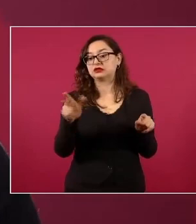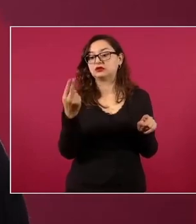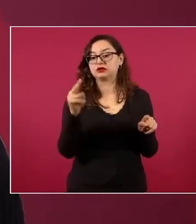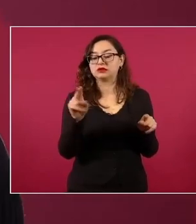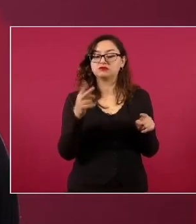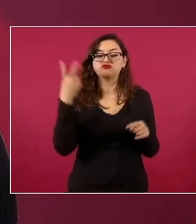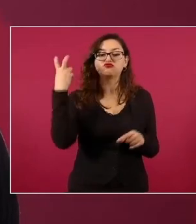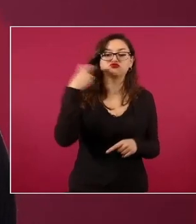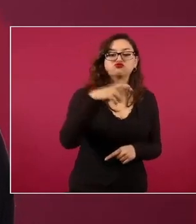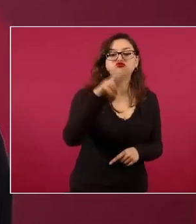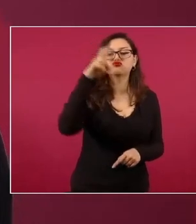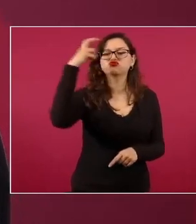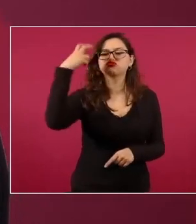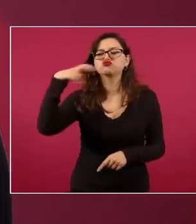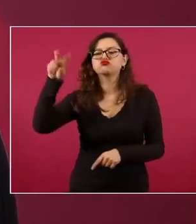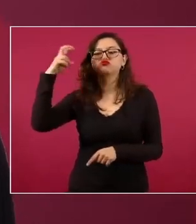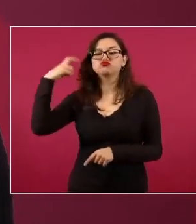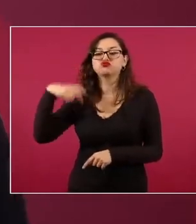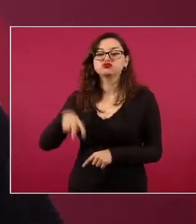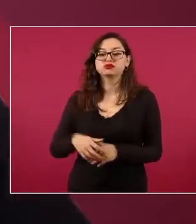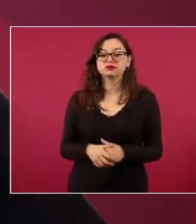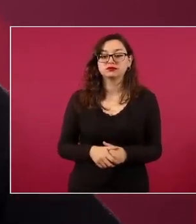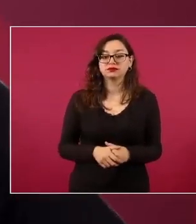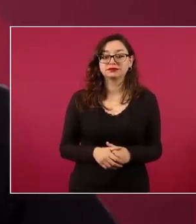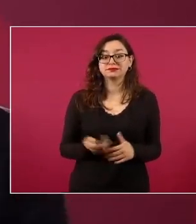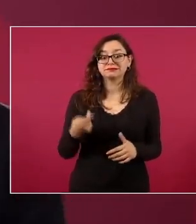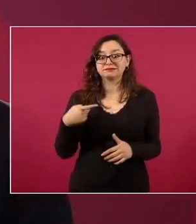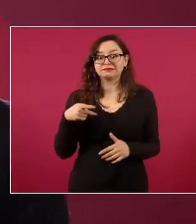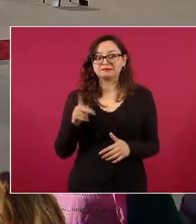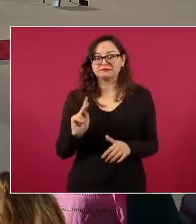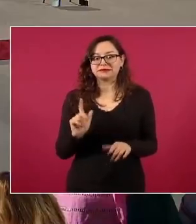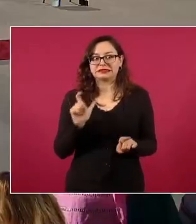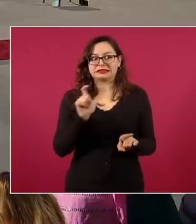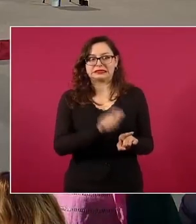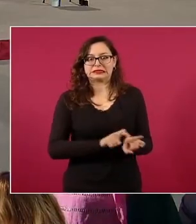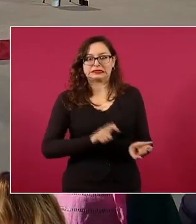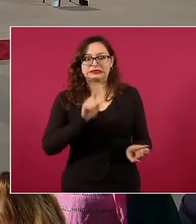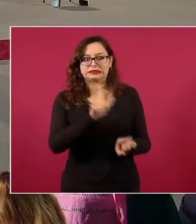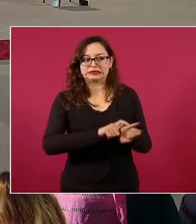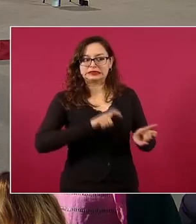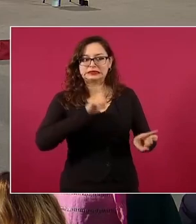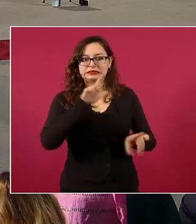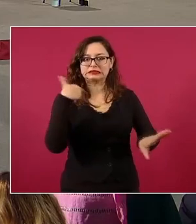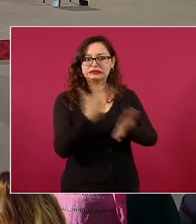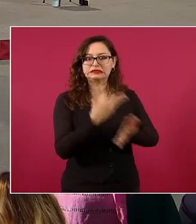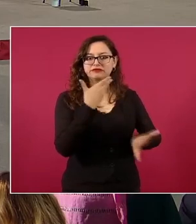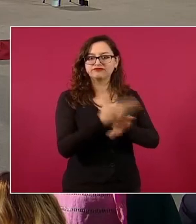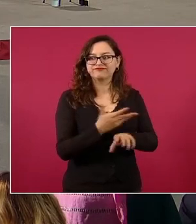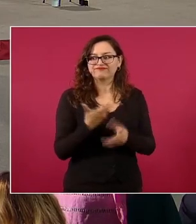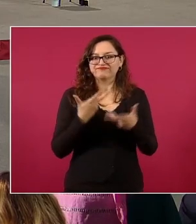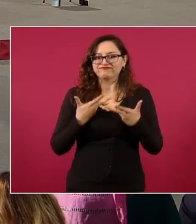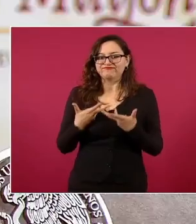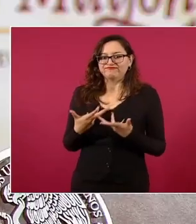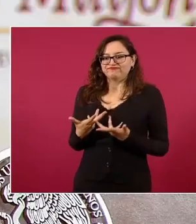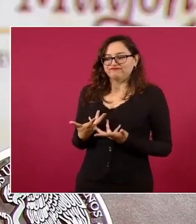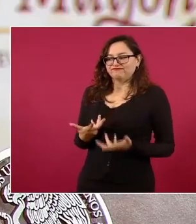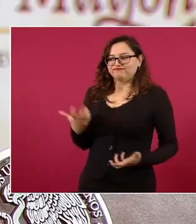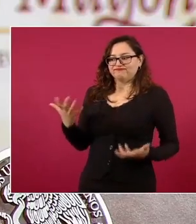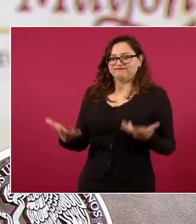noviembre. Aunque tras la andanada de críticas, pues tuvo que quedarse en el país. Pero mintió